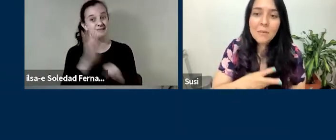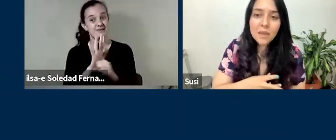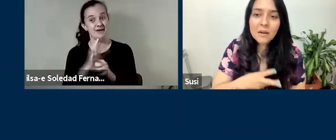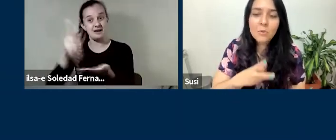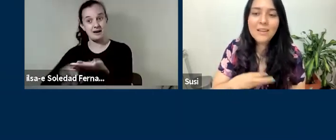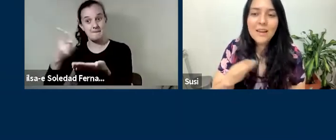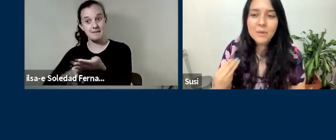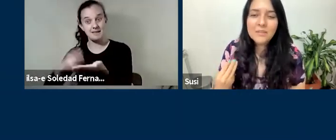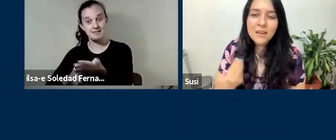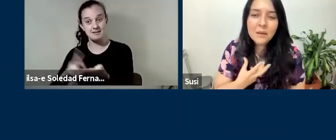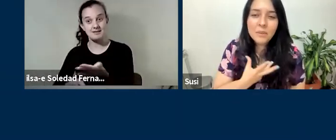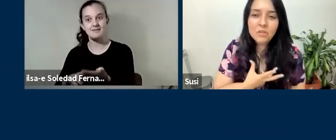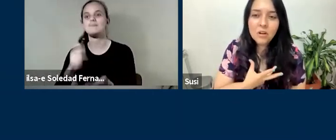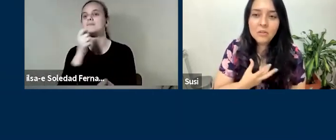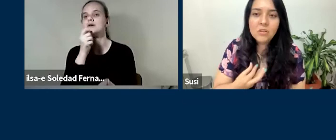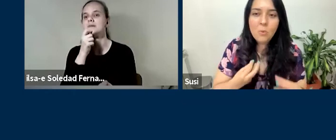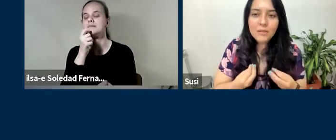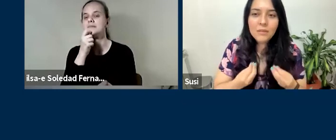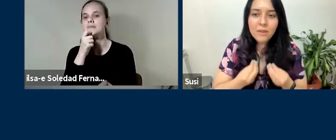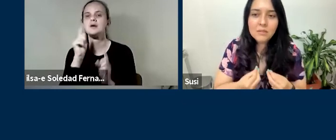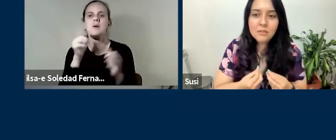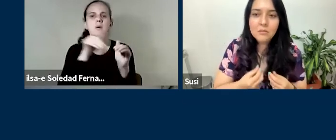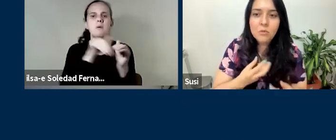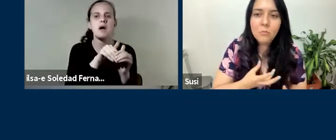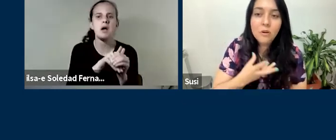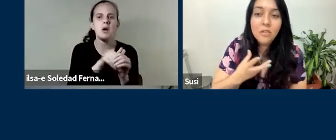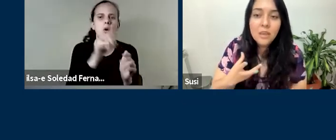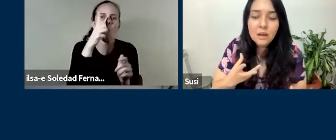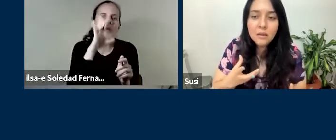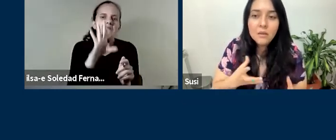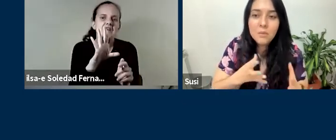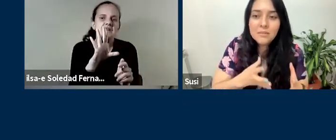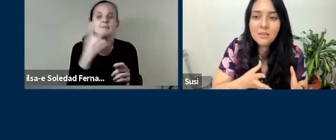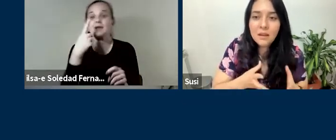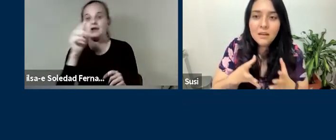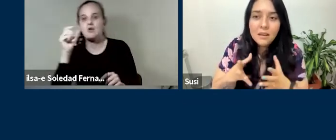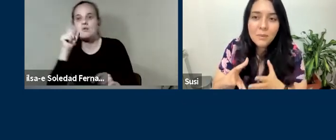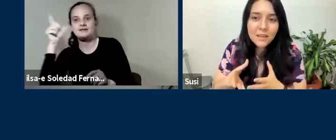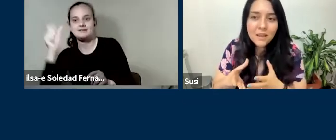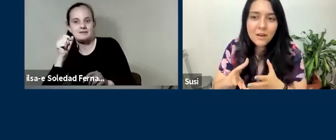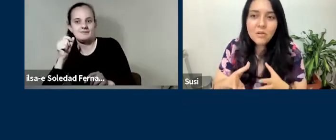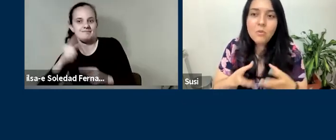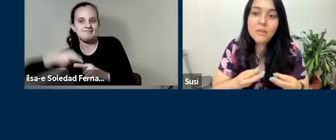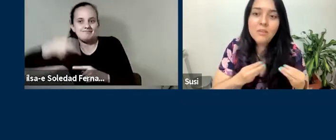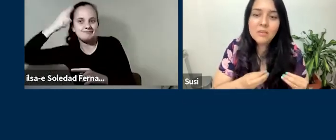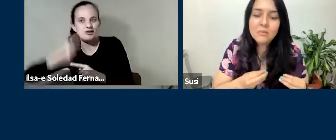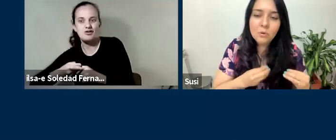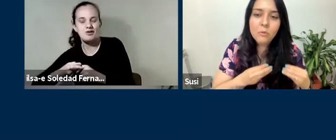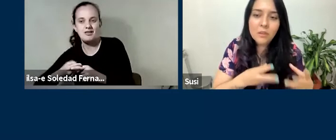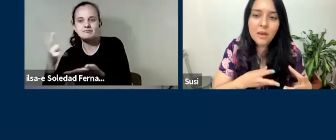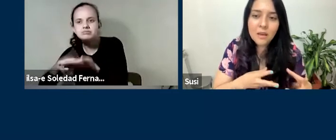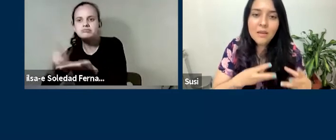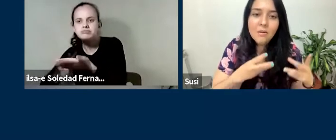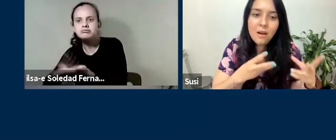Y también recuerden que el aprendizaje es repetición, entonces cuántas veces uno por día visita la página del banco y cuántas veces